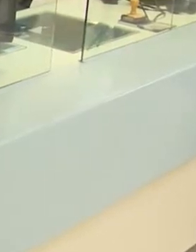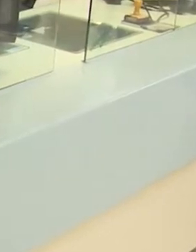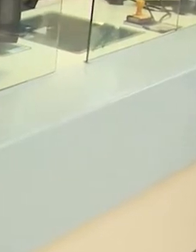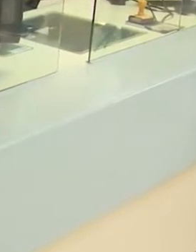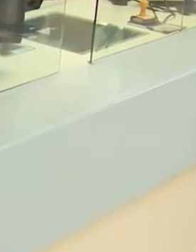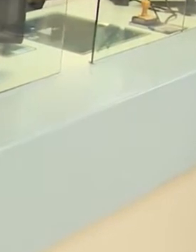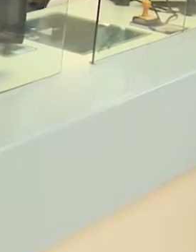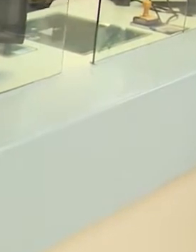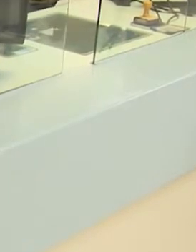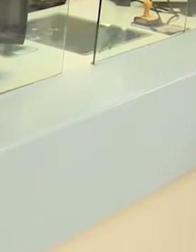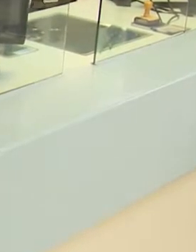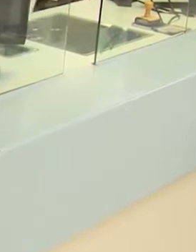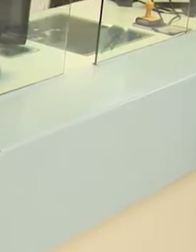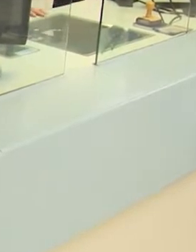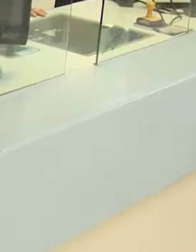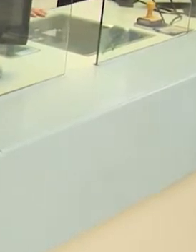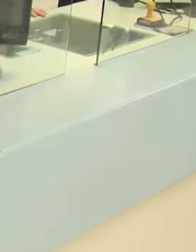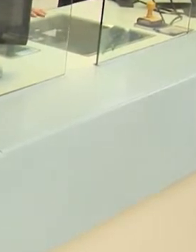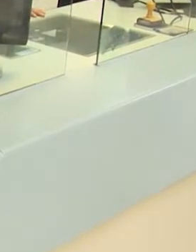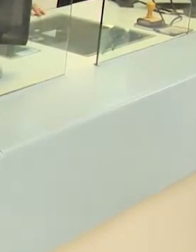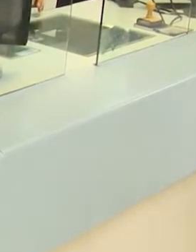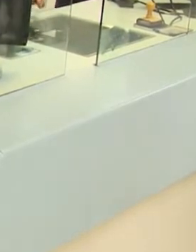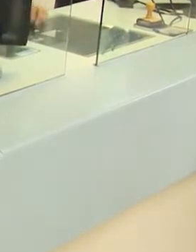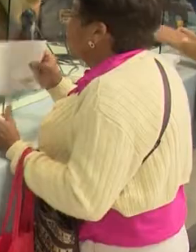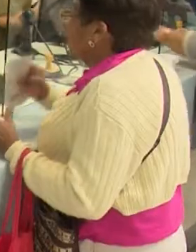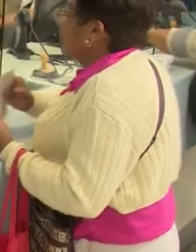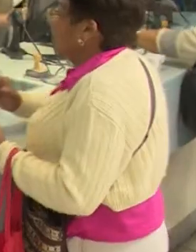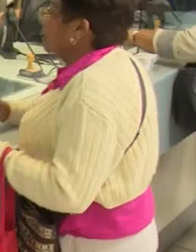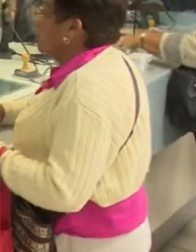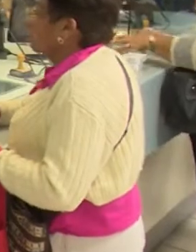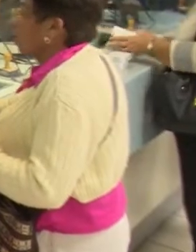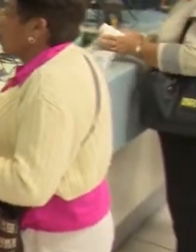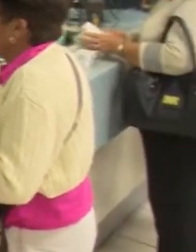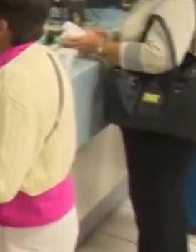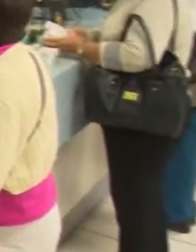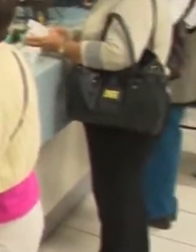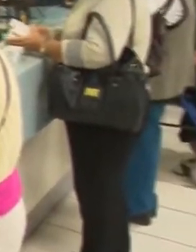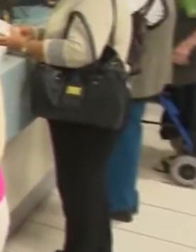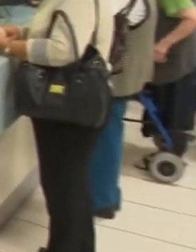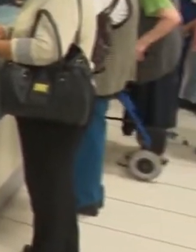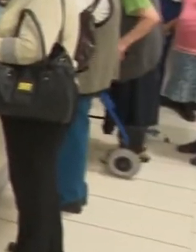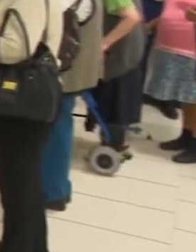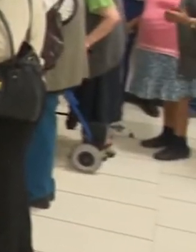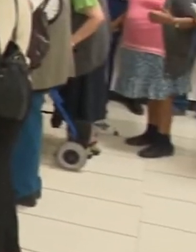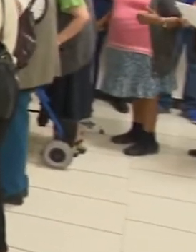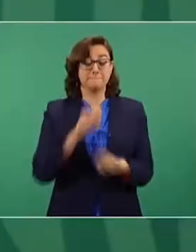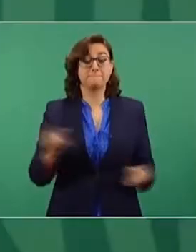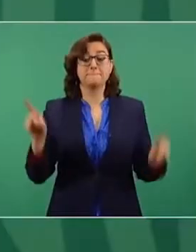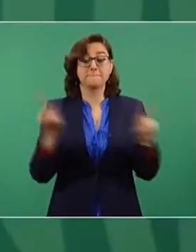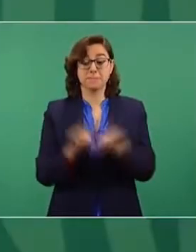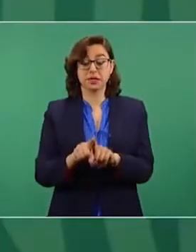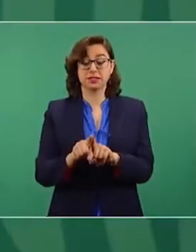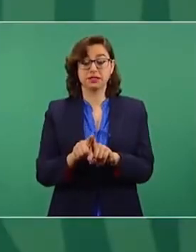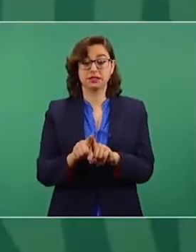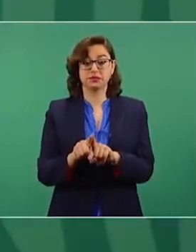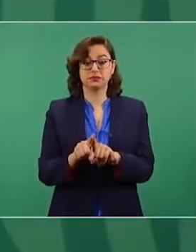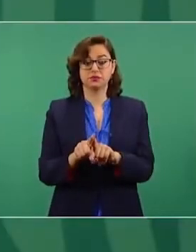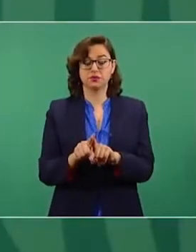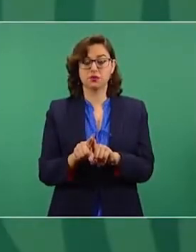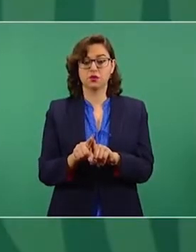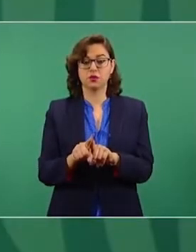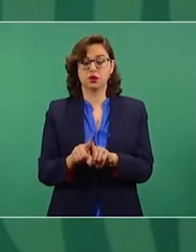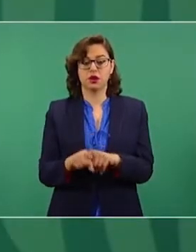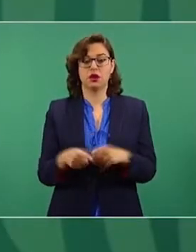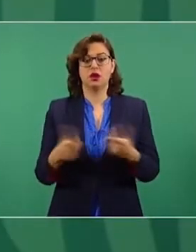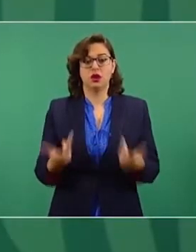El próximo miércoles habrá distintas manifestaciones en el país en protesta por el desabasto de medicamentos contra el cáncer. En Guadalajara será por la tarde. Luego de que el